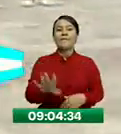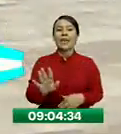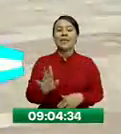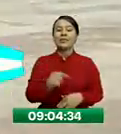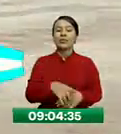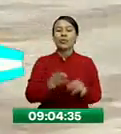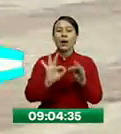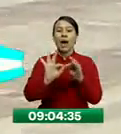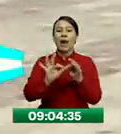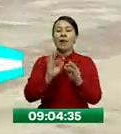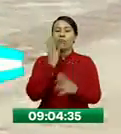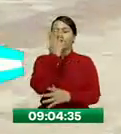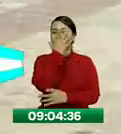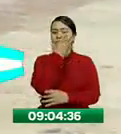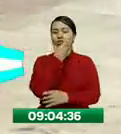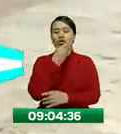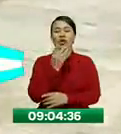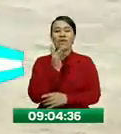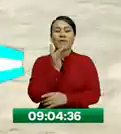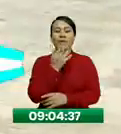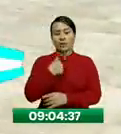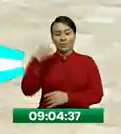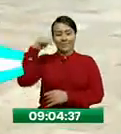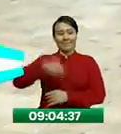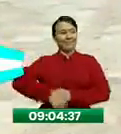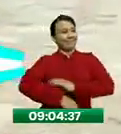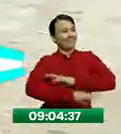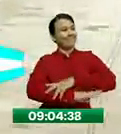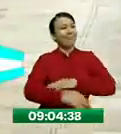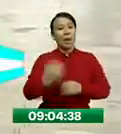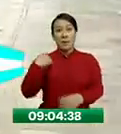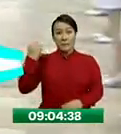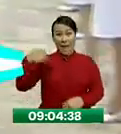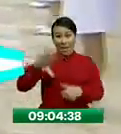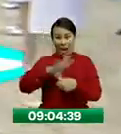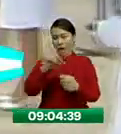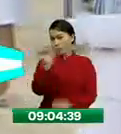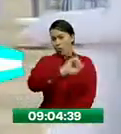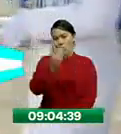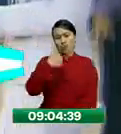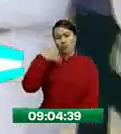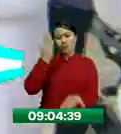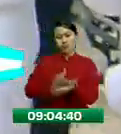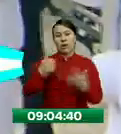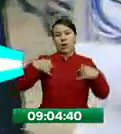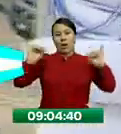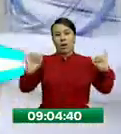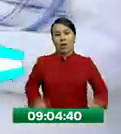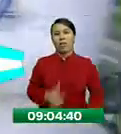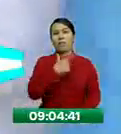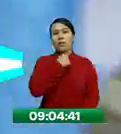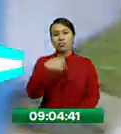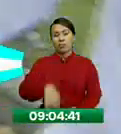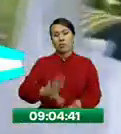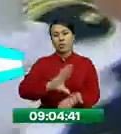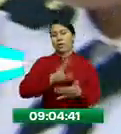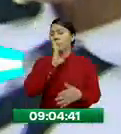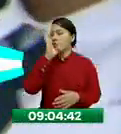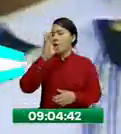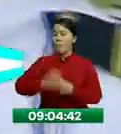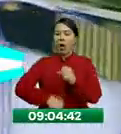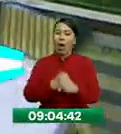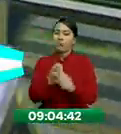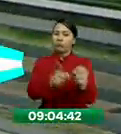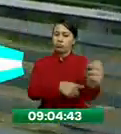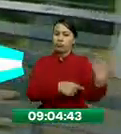es su lugar preferido? Mi lugar es aquí en la ciudad, ver los desfiles, todas las cosas bonitas que van a... Señora, buenos días.